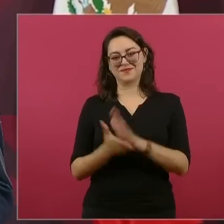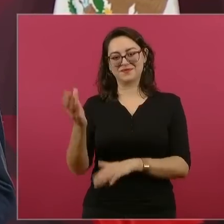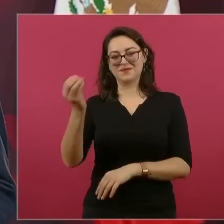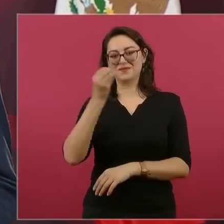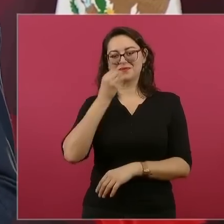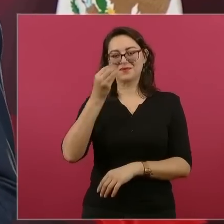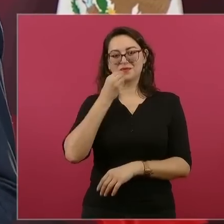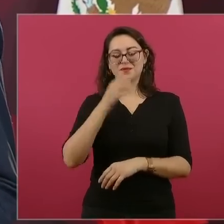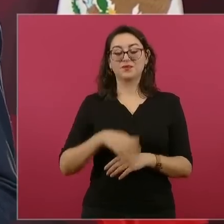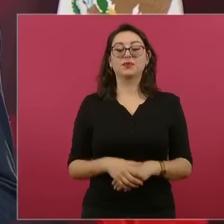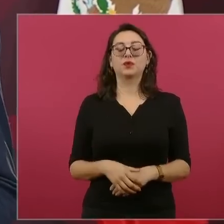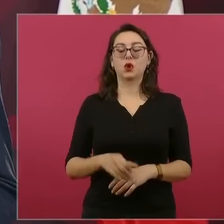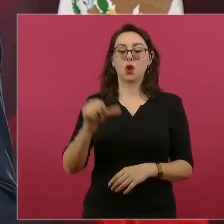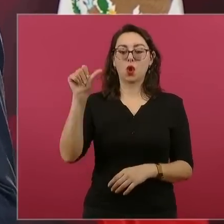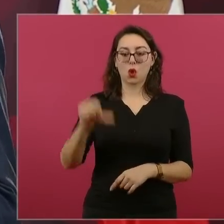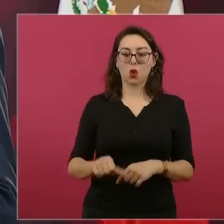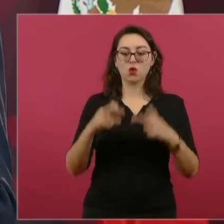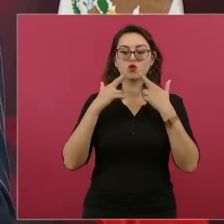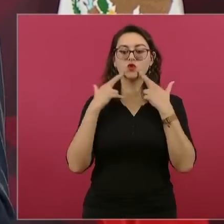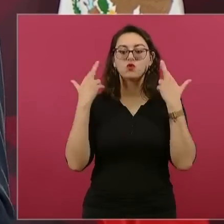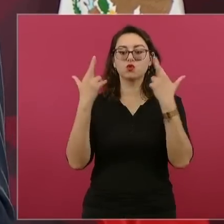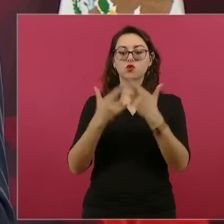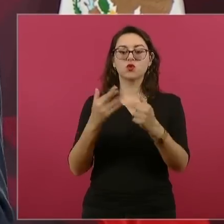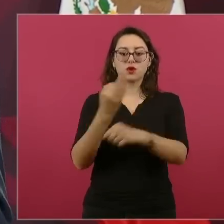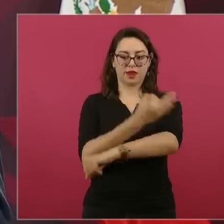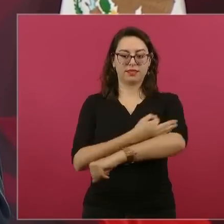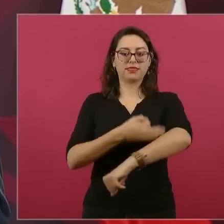a ser en la tarde y noche la reunión.